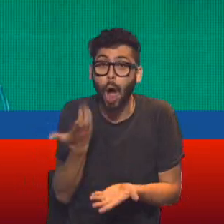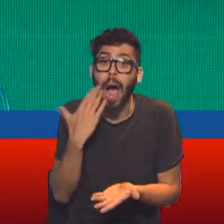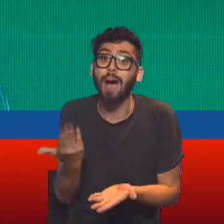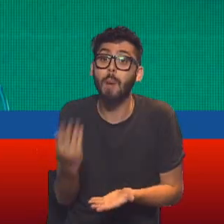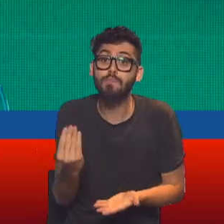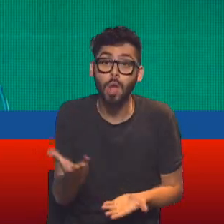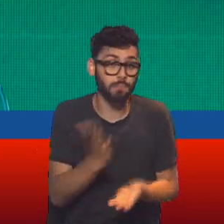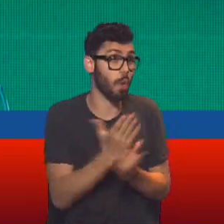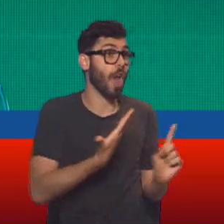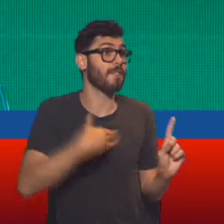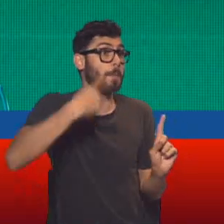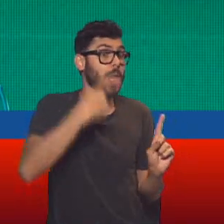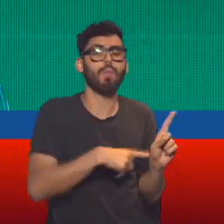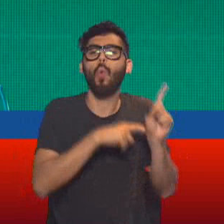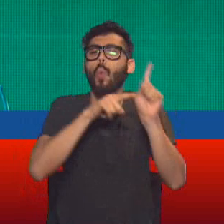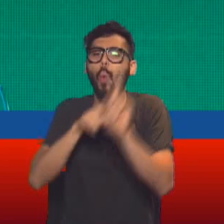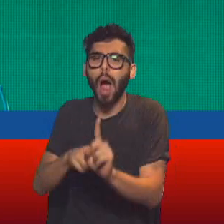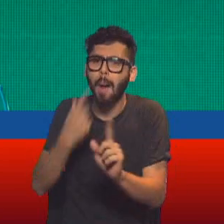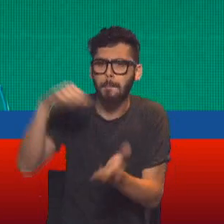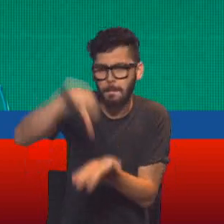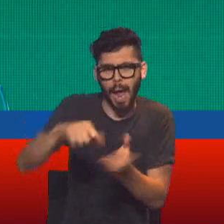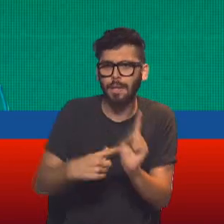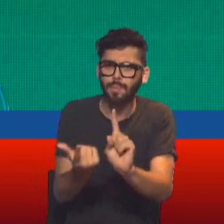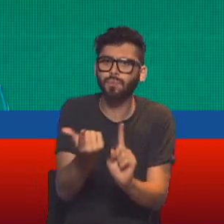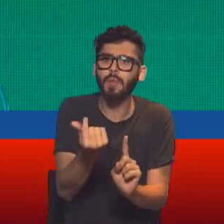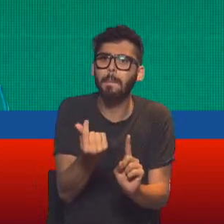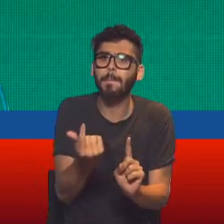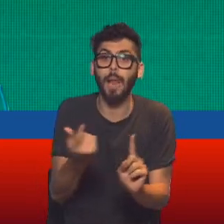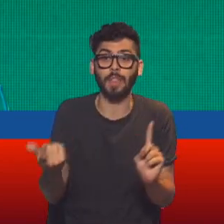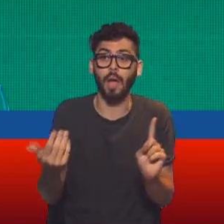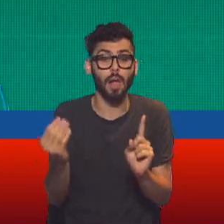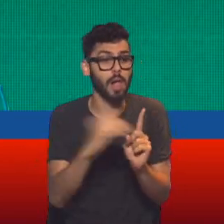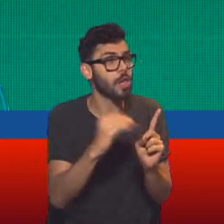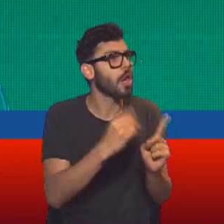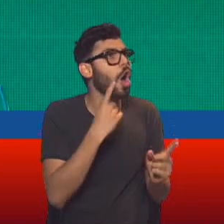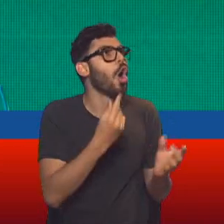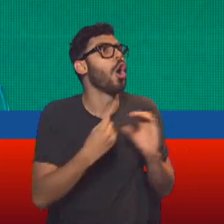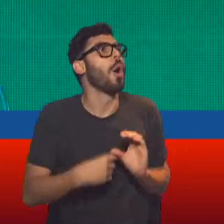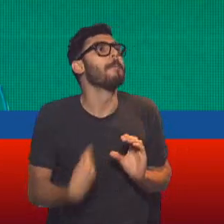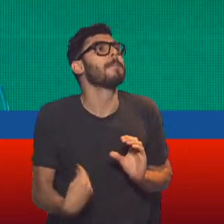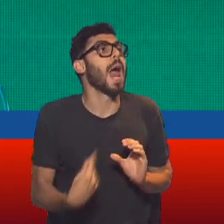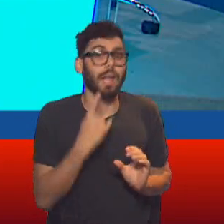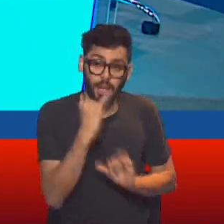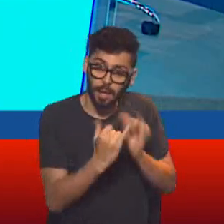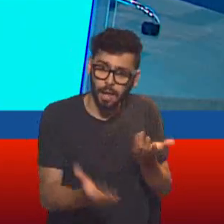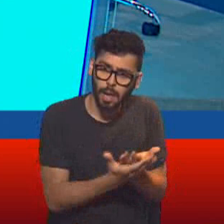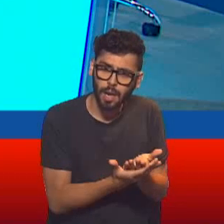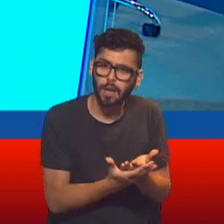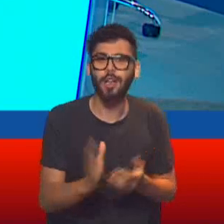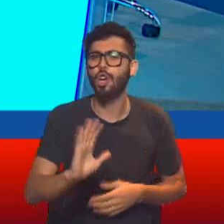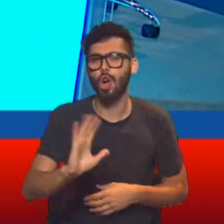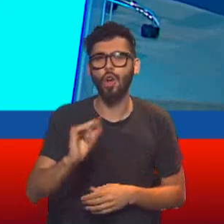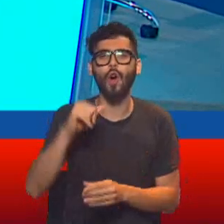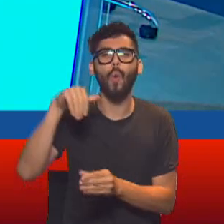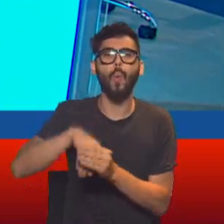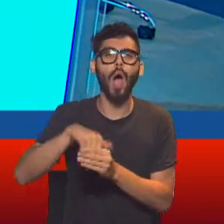Monetario, un país va al Fondo Monetario Internacional, pide una determinada cantidad de dinero, tiene que justificar para qué lo quiere. Acá no ocurrió, ¿no? No es como los bancos de Claro. desarrollo como